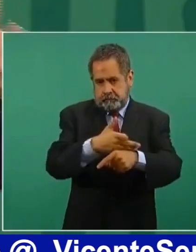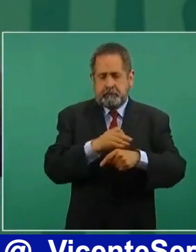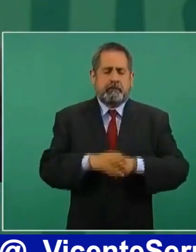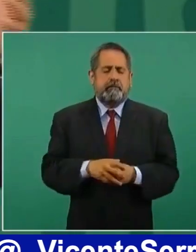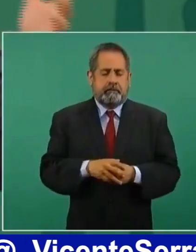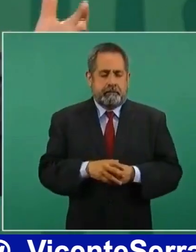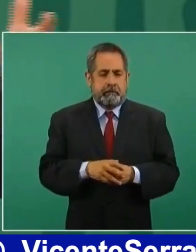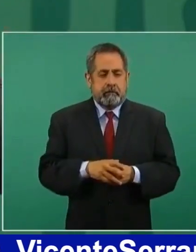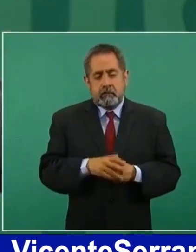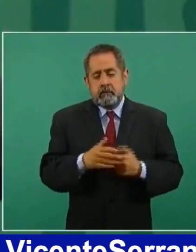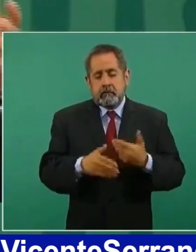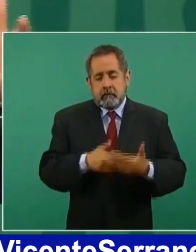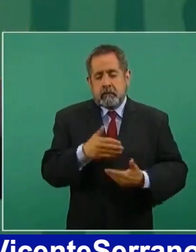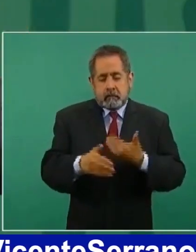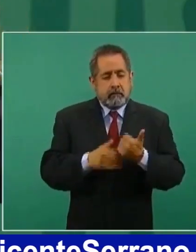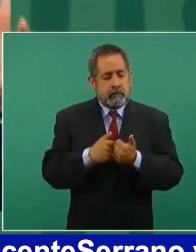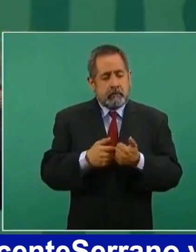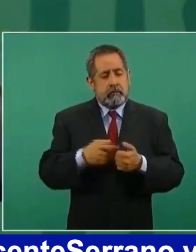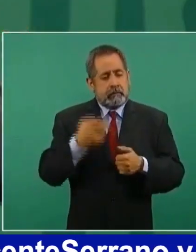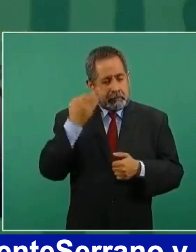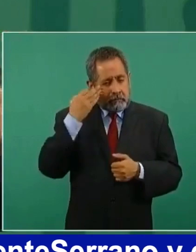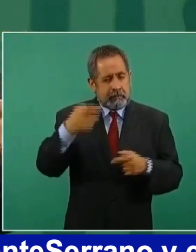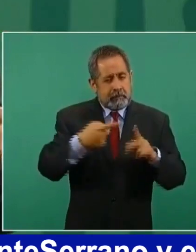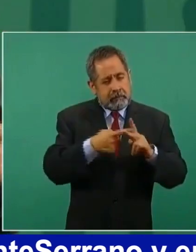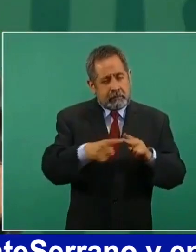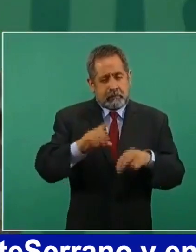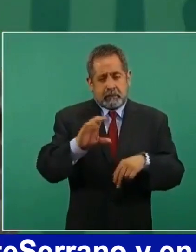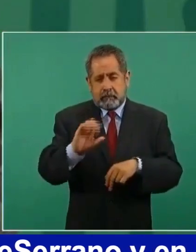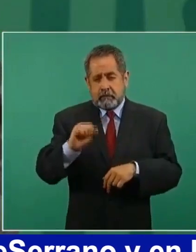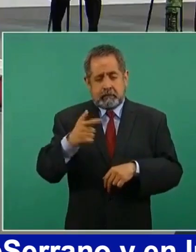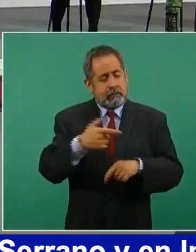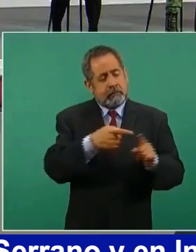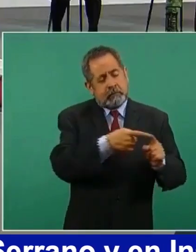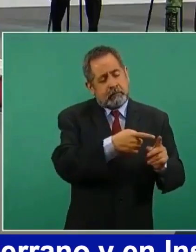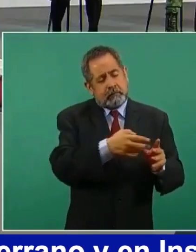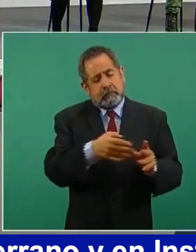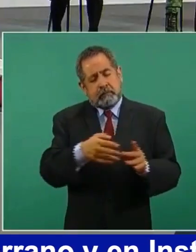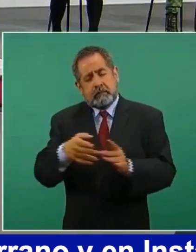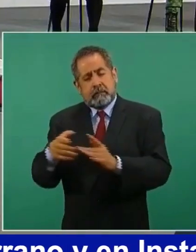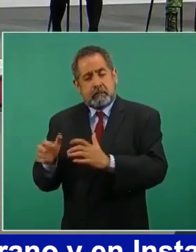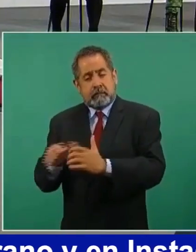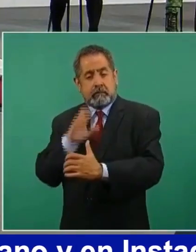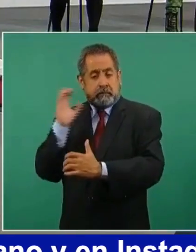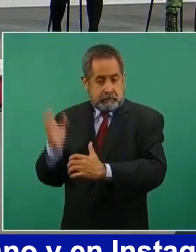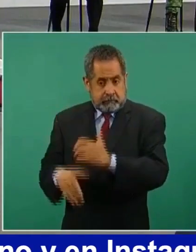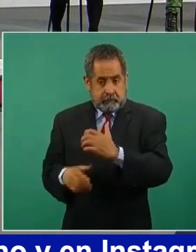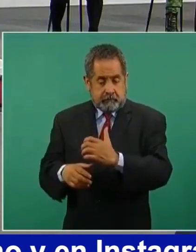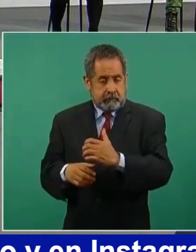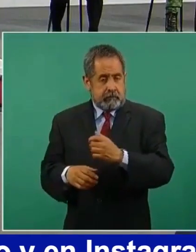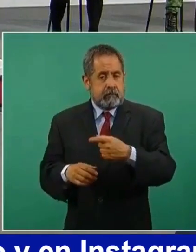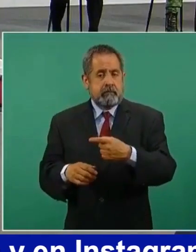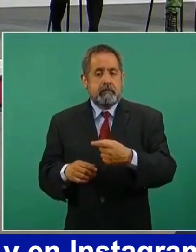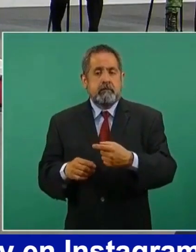Empieza el repartidero con Salinas, y al final del gobierno de Salinas,